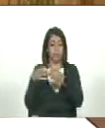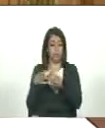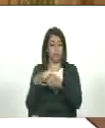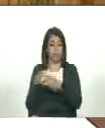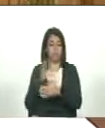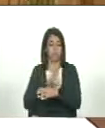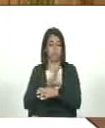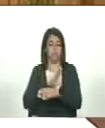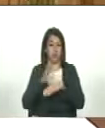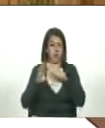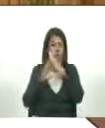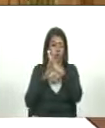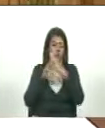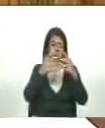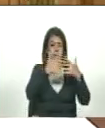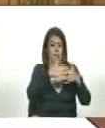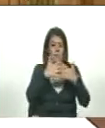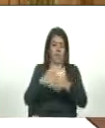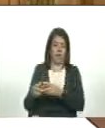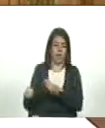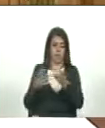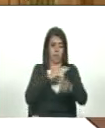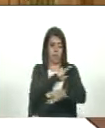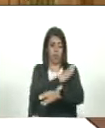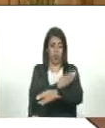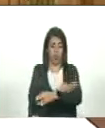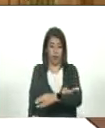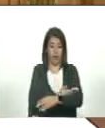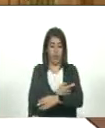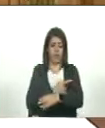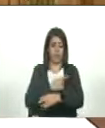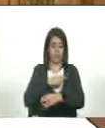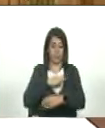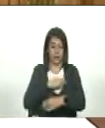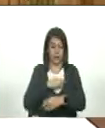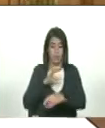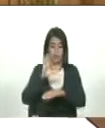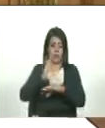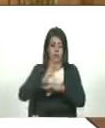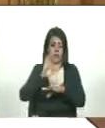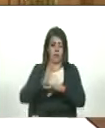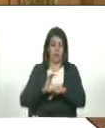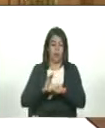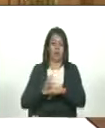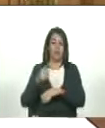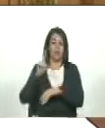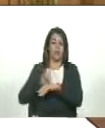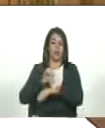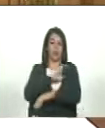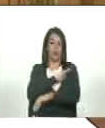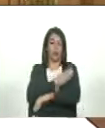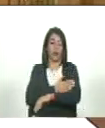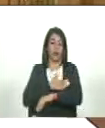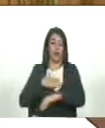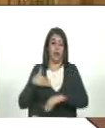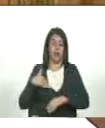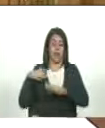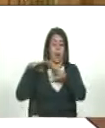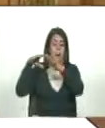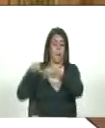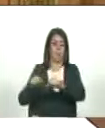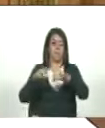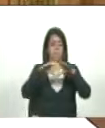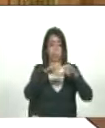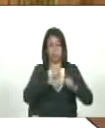a las transnacionales, entreguista a los poderes fácticos, entreguista a los centros hegemónicos de poder que querían